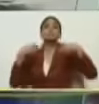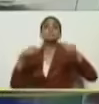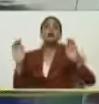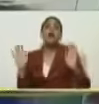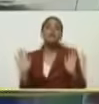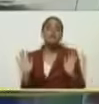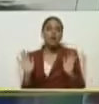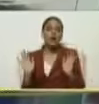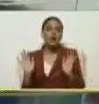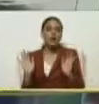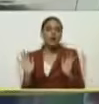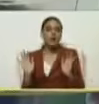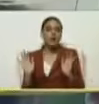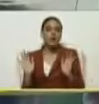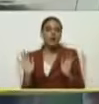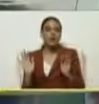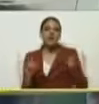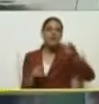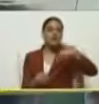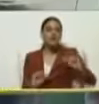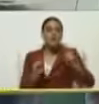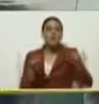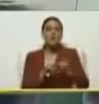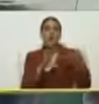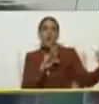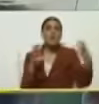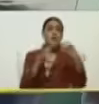y hubiera arrancado en Venezuela una guerra civil,